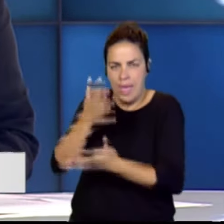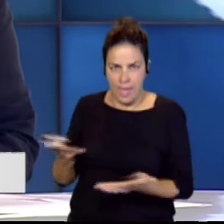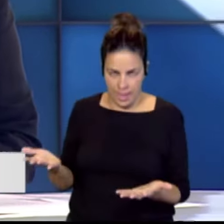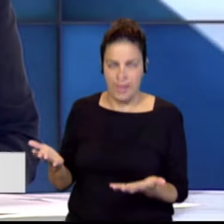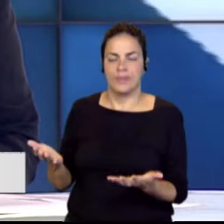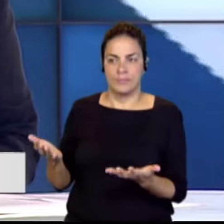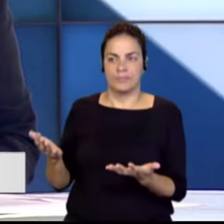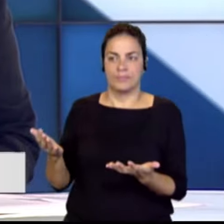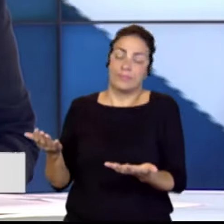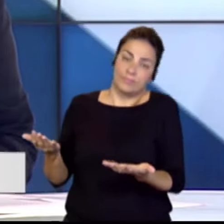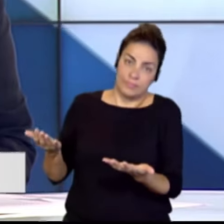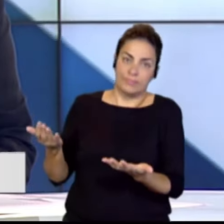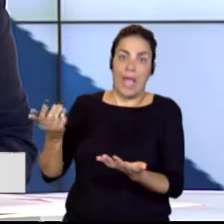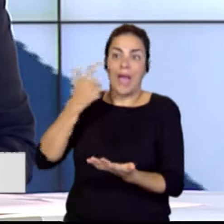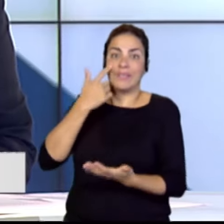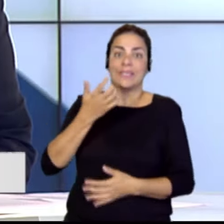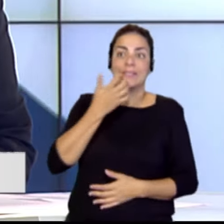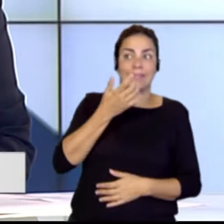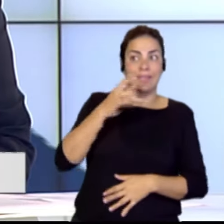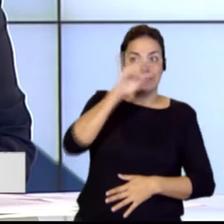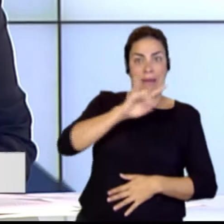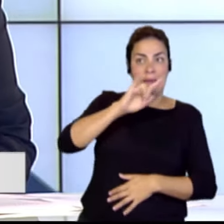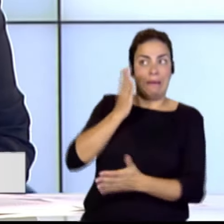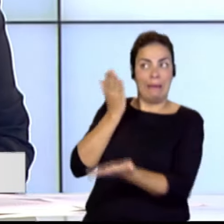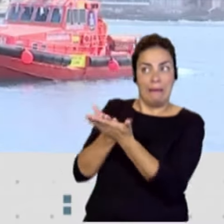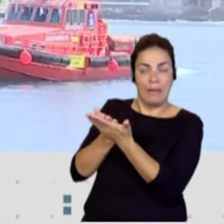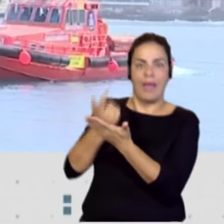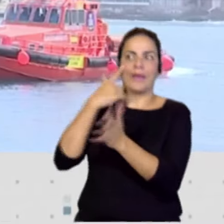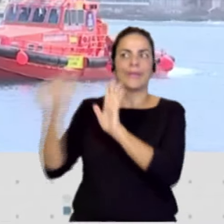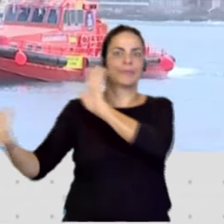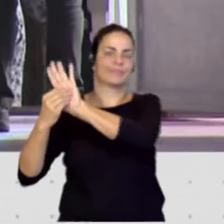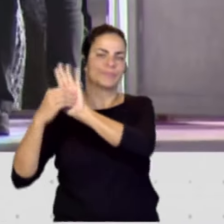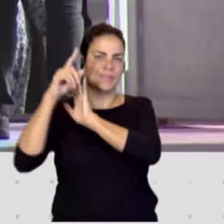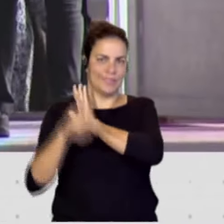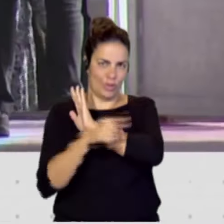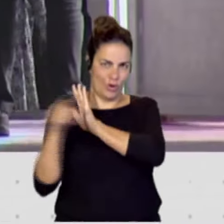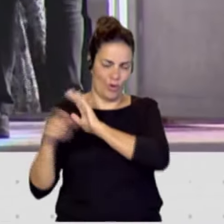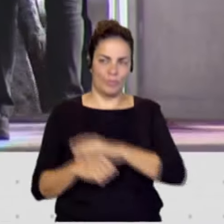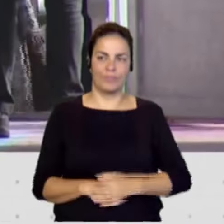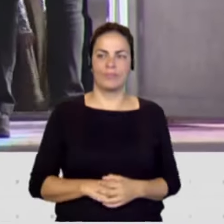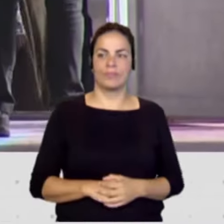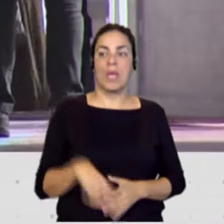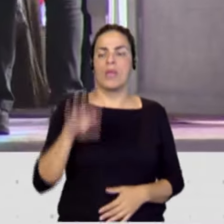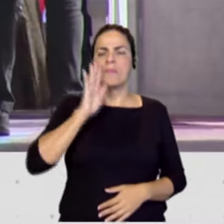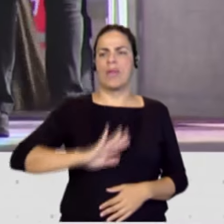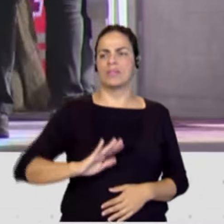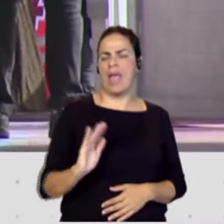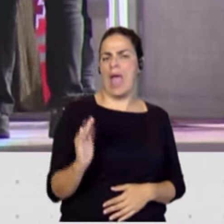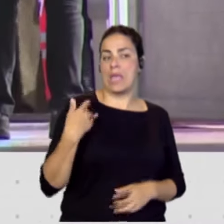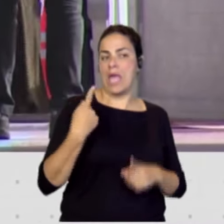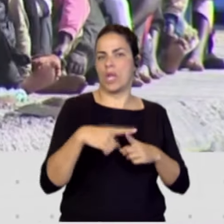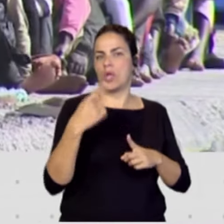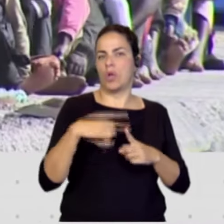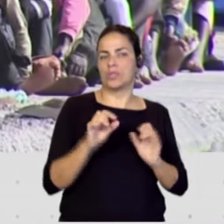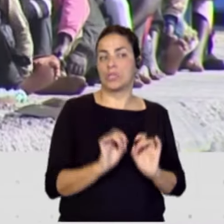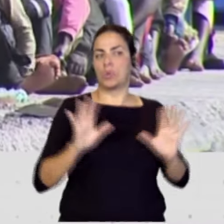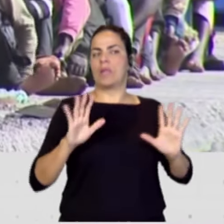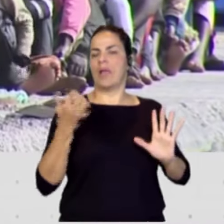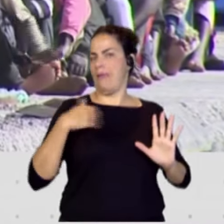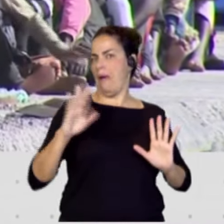responde a la a las cuestiones que Canarias había planteado bueno parece que los últimos flecos que terminaron ayer de cerrarse de